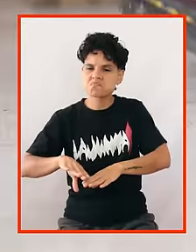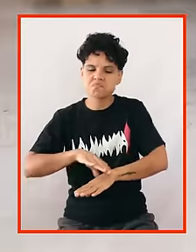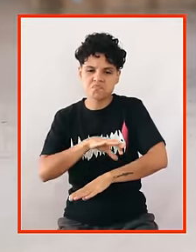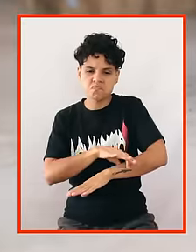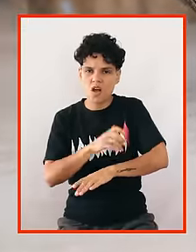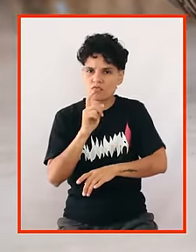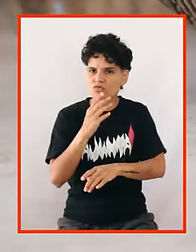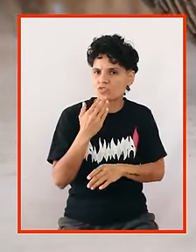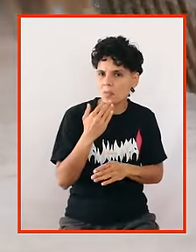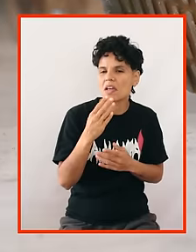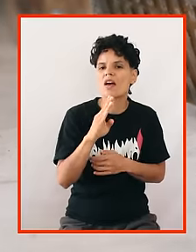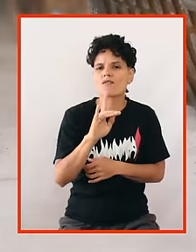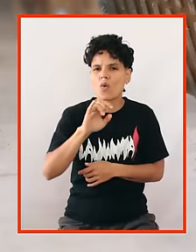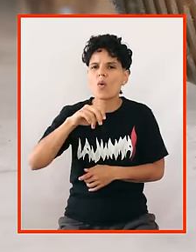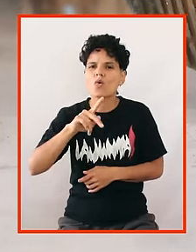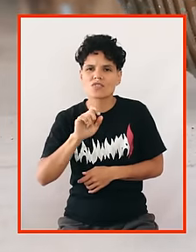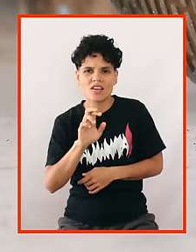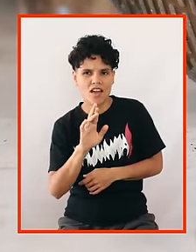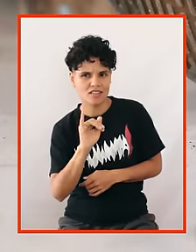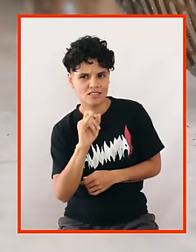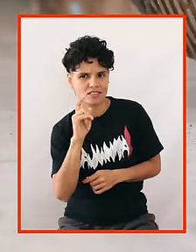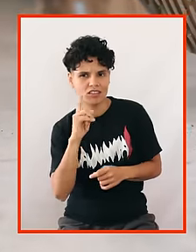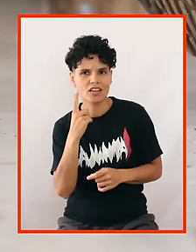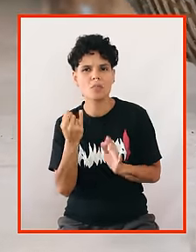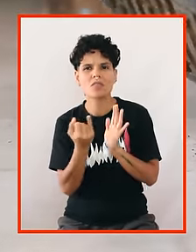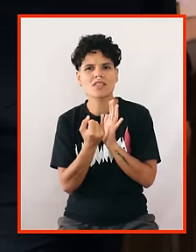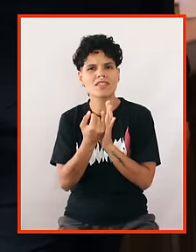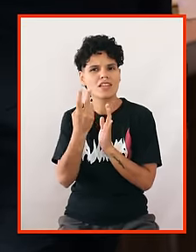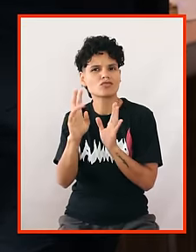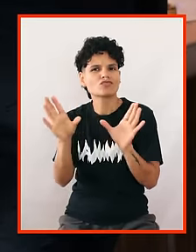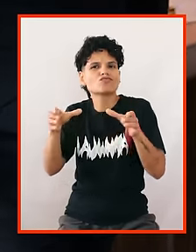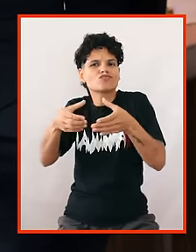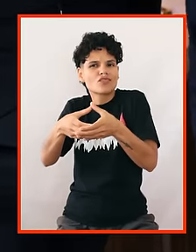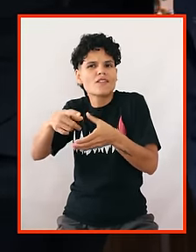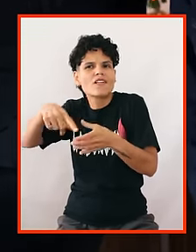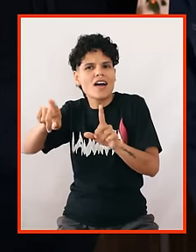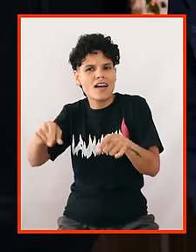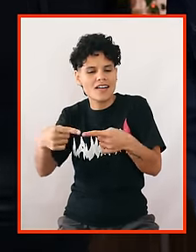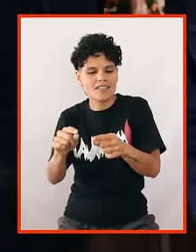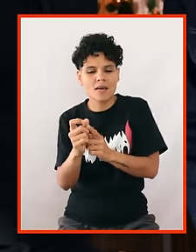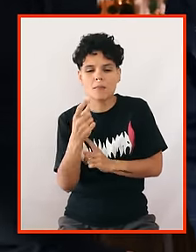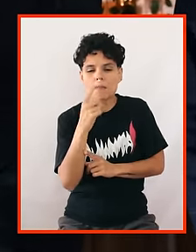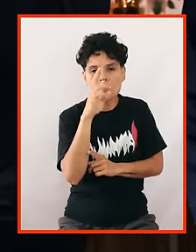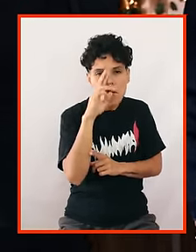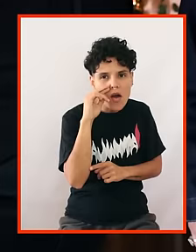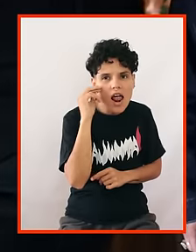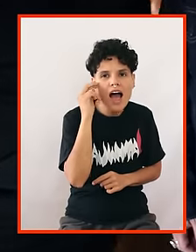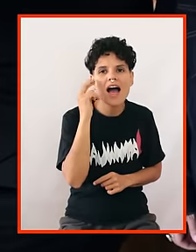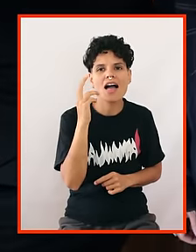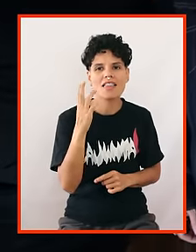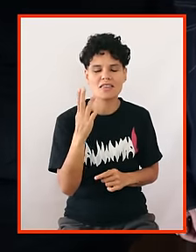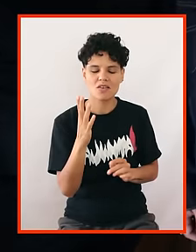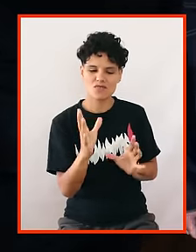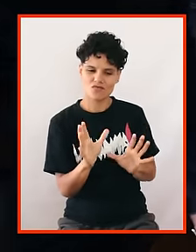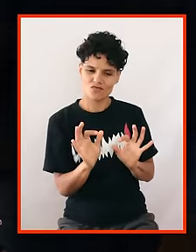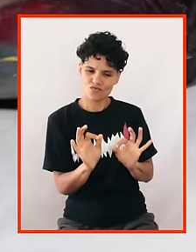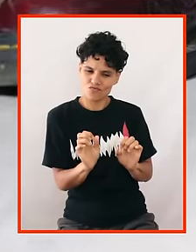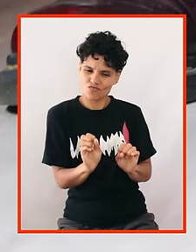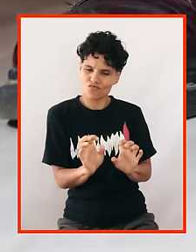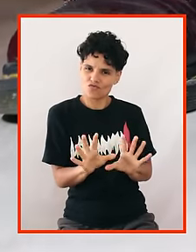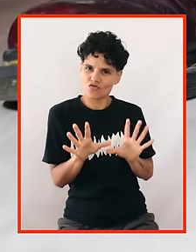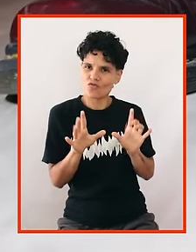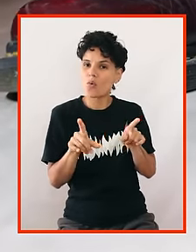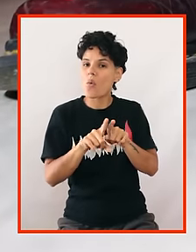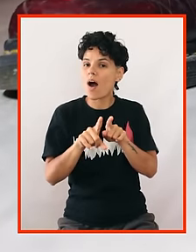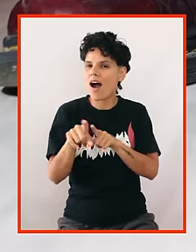Su Bototelli. Sí, Bototelli, mira, están gastaditos. Bototelli Bunker, ¿no? Bototelli. Así, Bototelli Bunker. Mira. Sí. Bototelli morado, así.